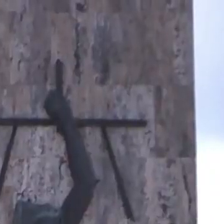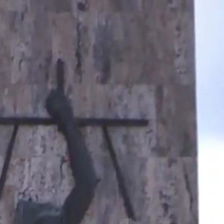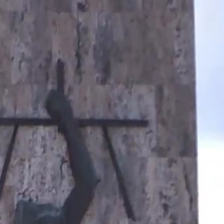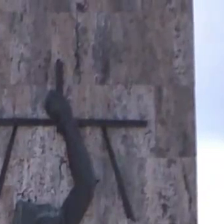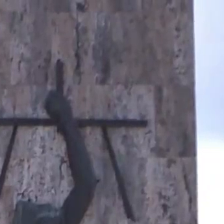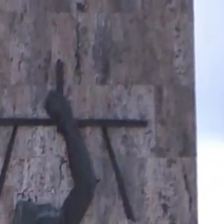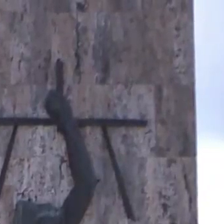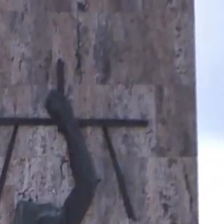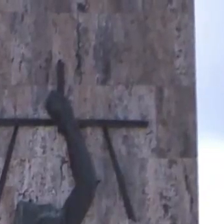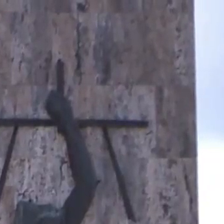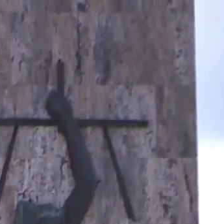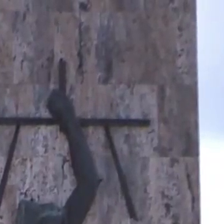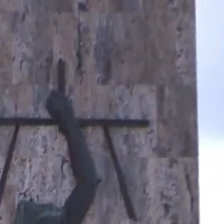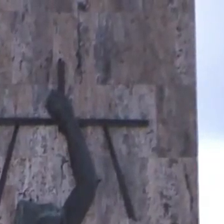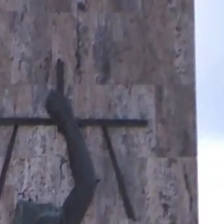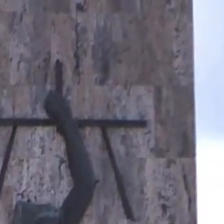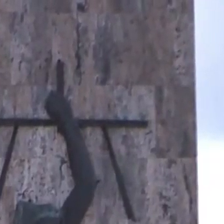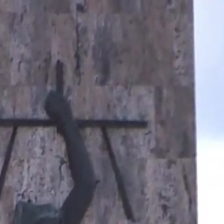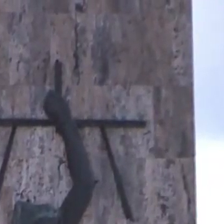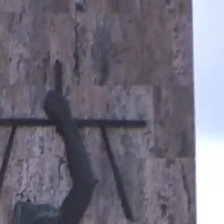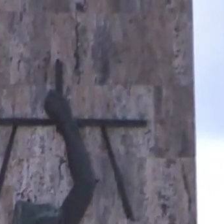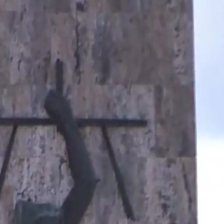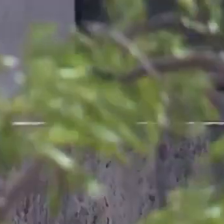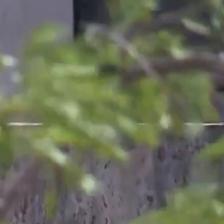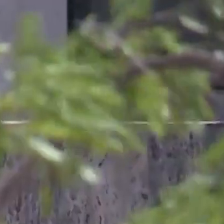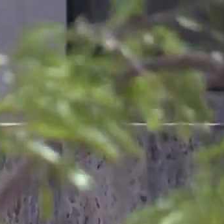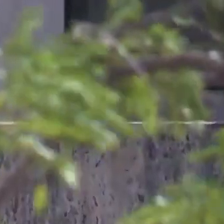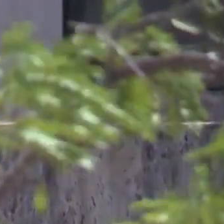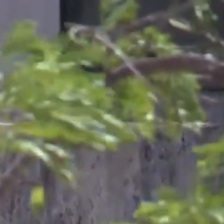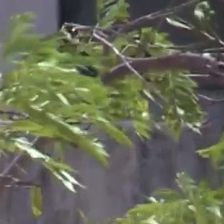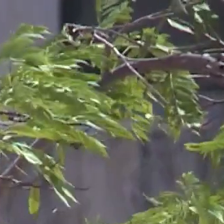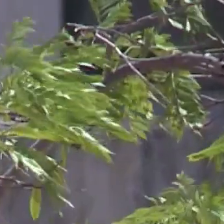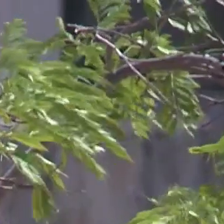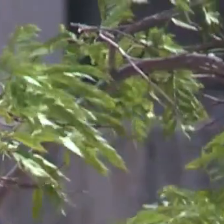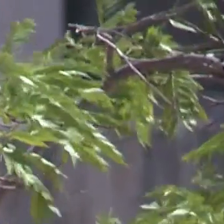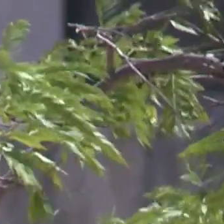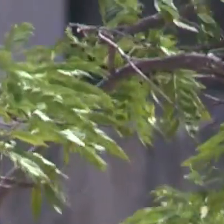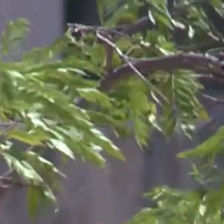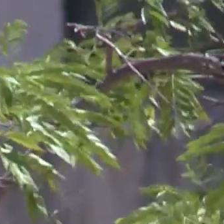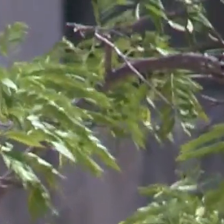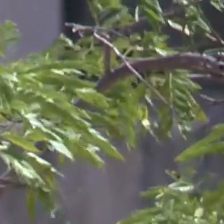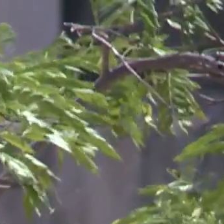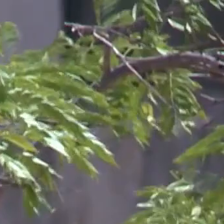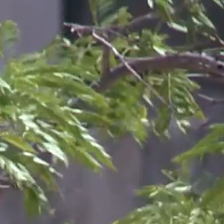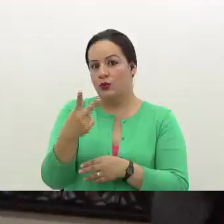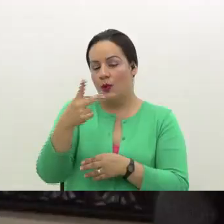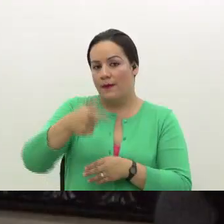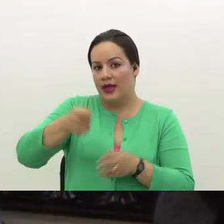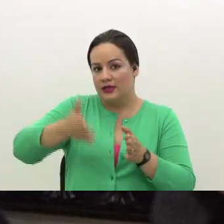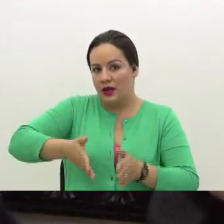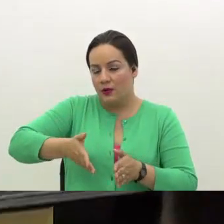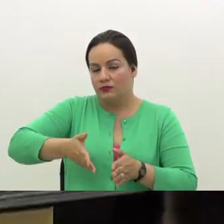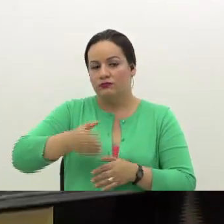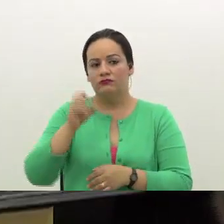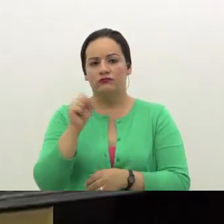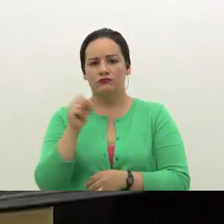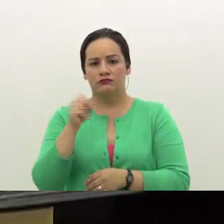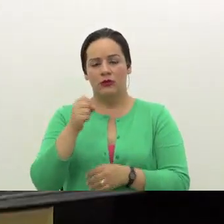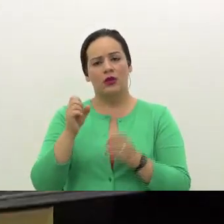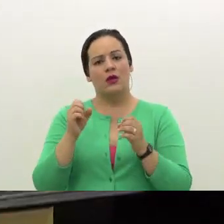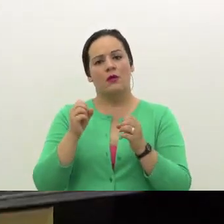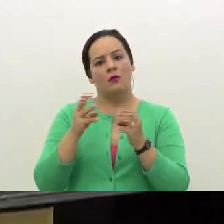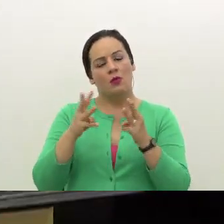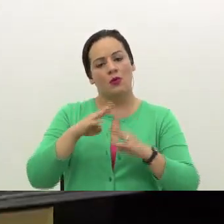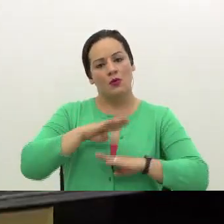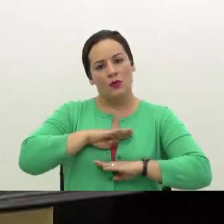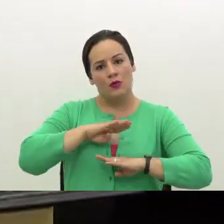jubilación. Alfaro se ha desempeñado como defensor público y como juez del Tribunal de Casación Penal.